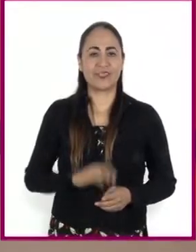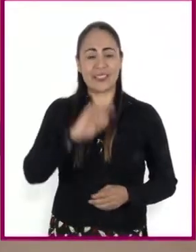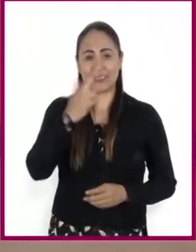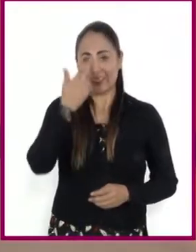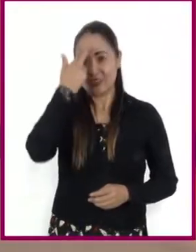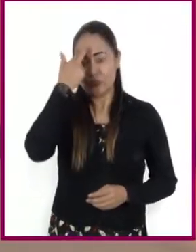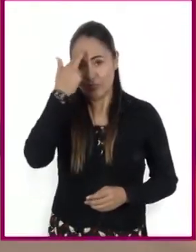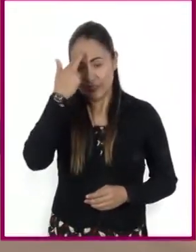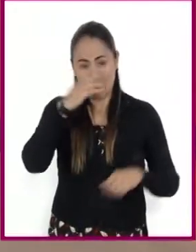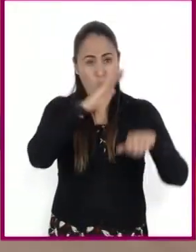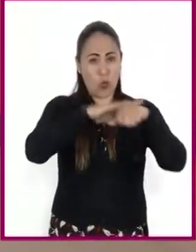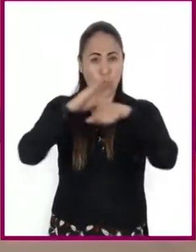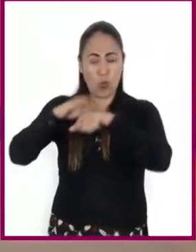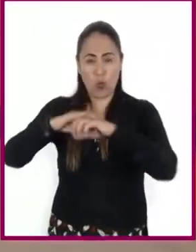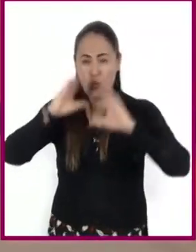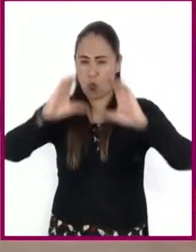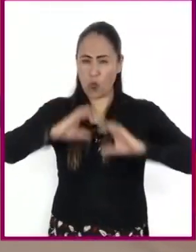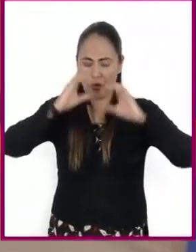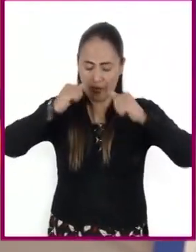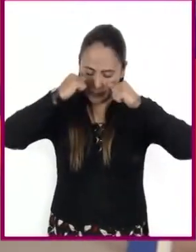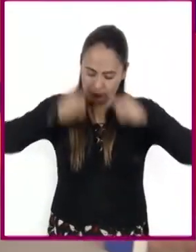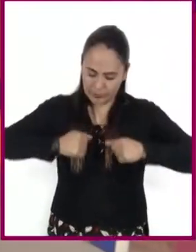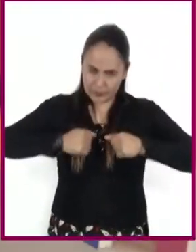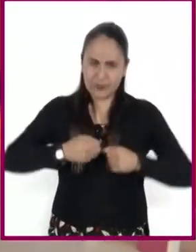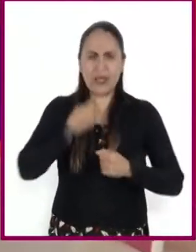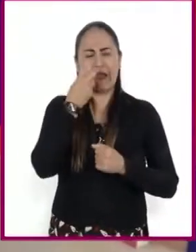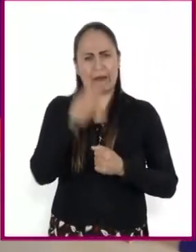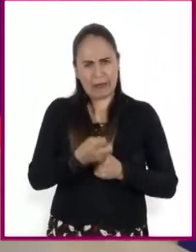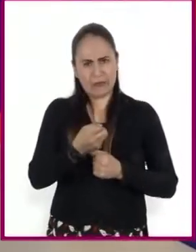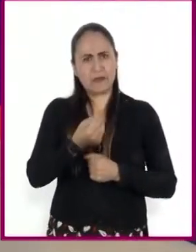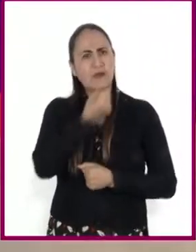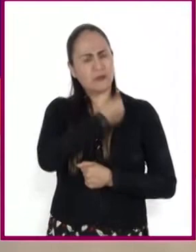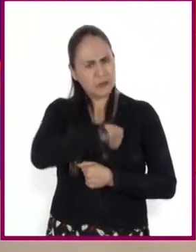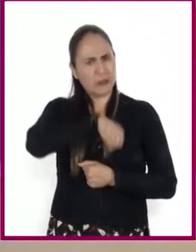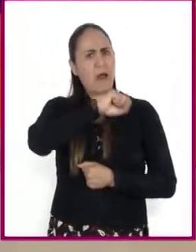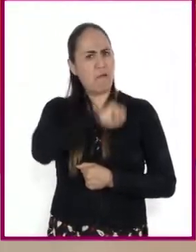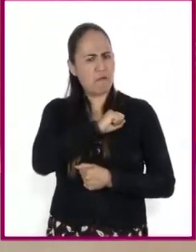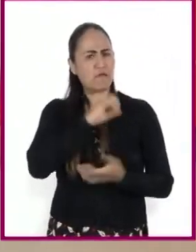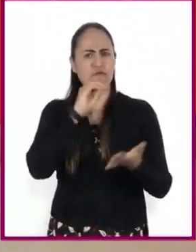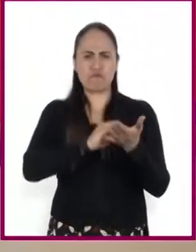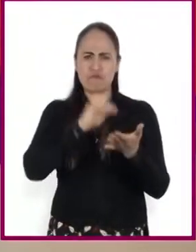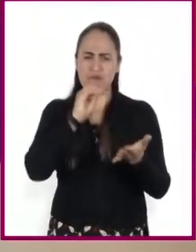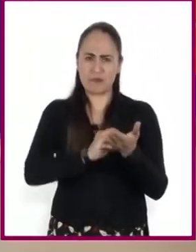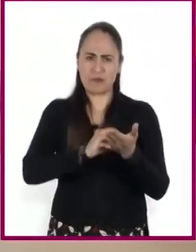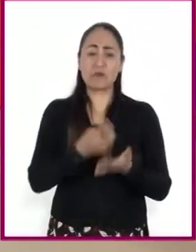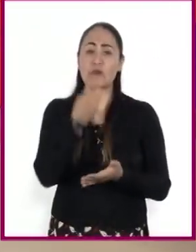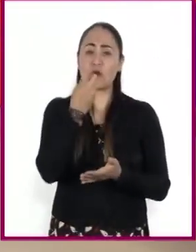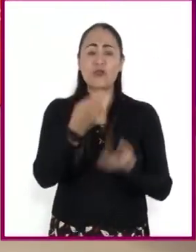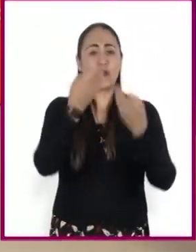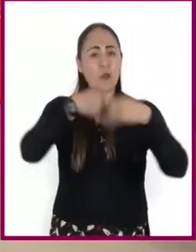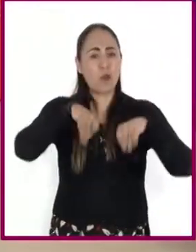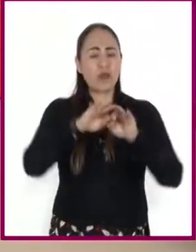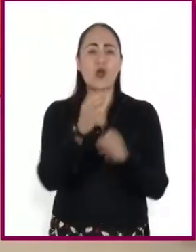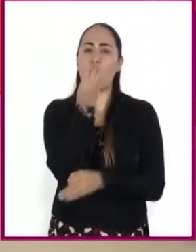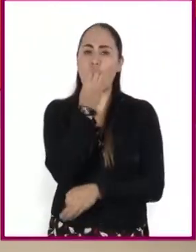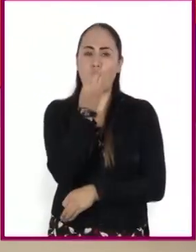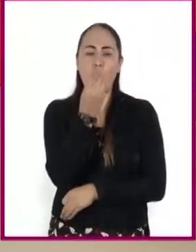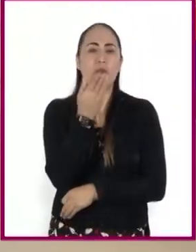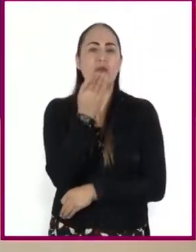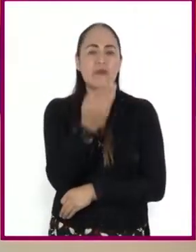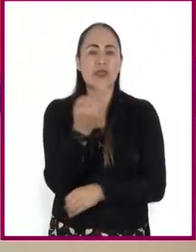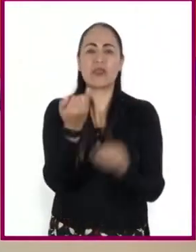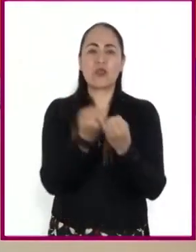Recuerde que la prevención y el cuidado de uno mismo son las mejores maneras de conservar una buena salud. Por ello es importante que procuren alimentarse sanamente y